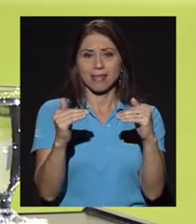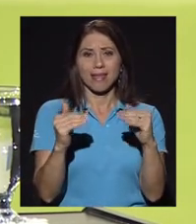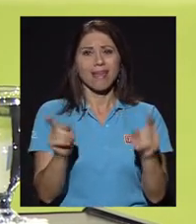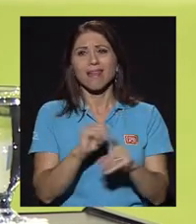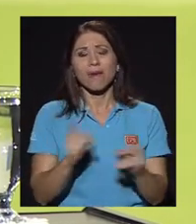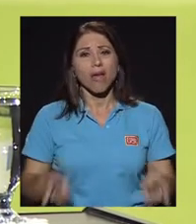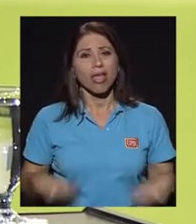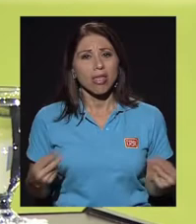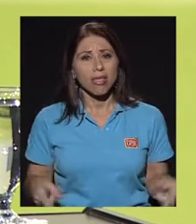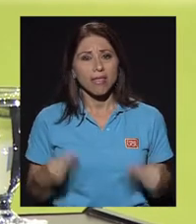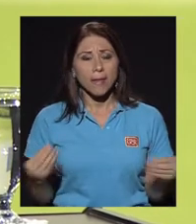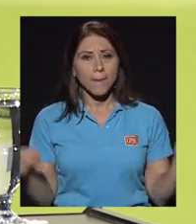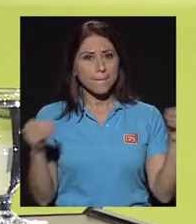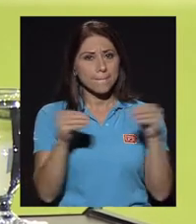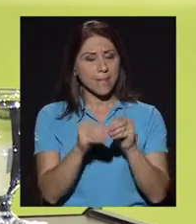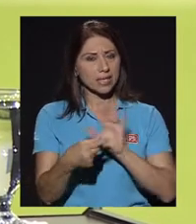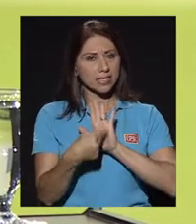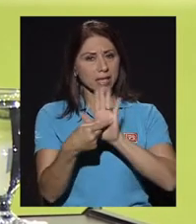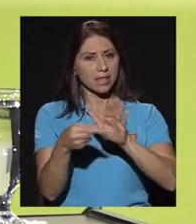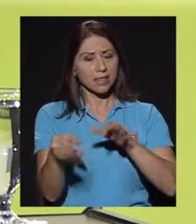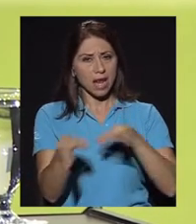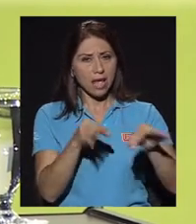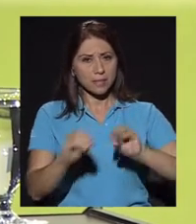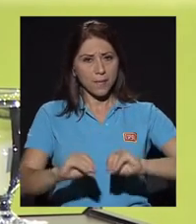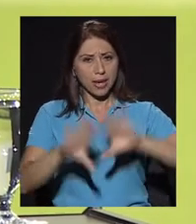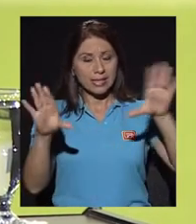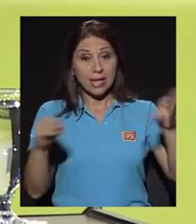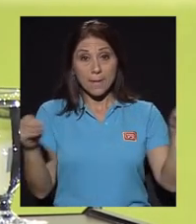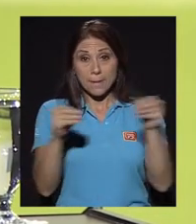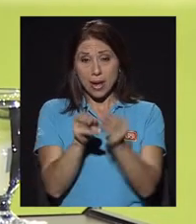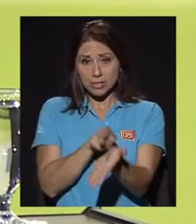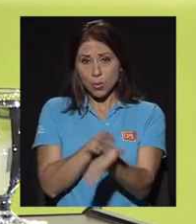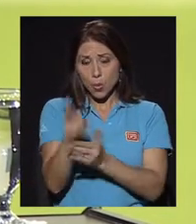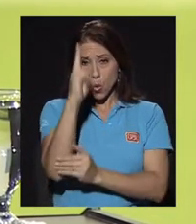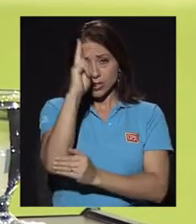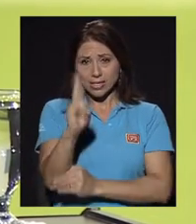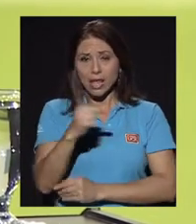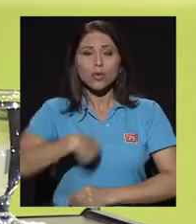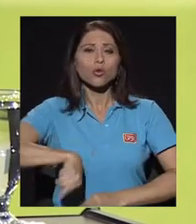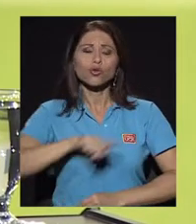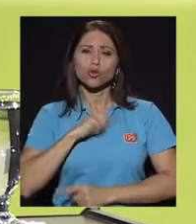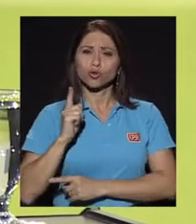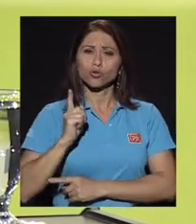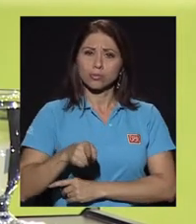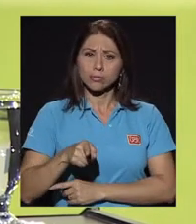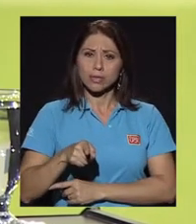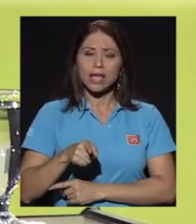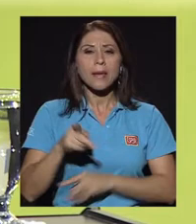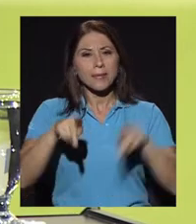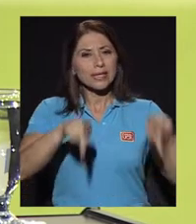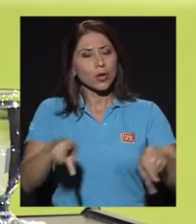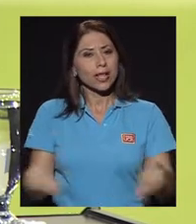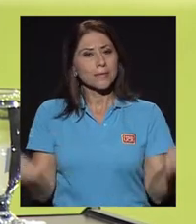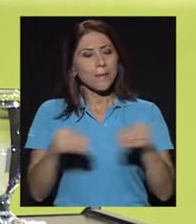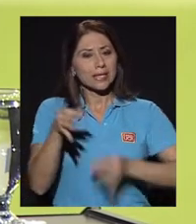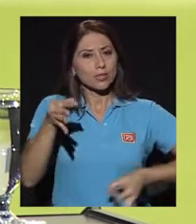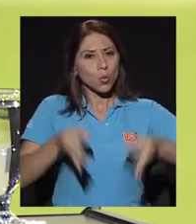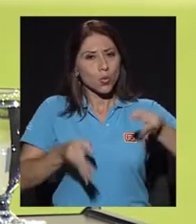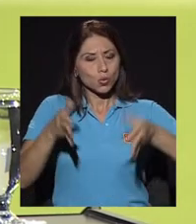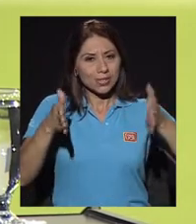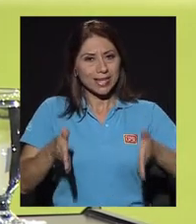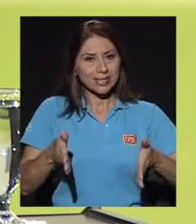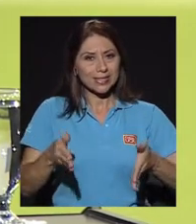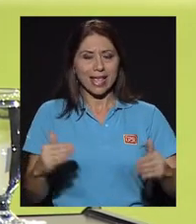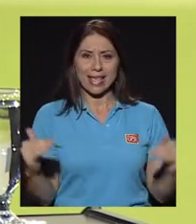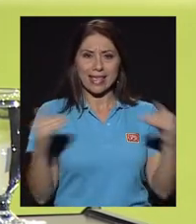menos derroche, más transparencia y más honestidad, estamos en la obligación de ser personas más justas, más